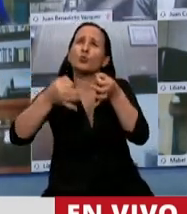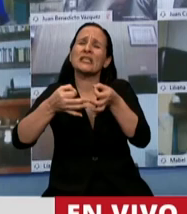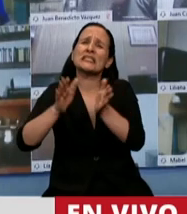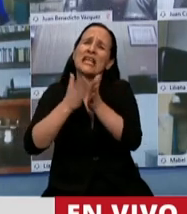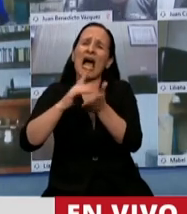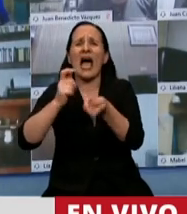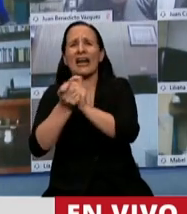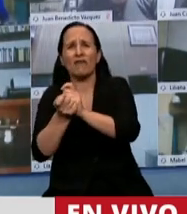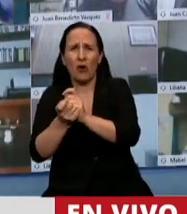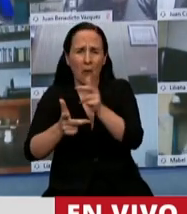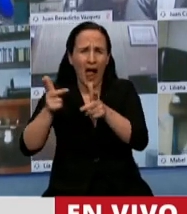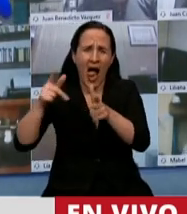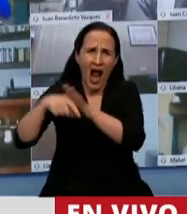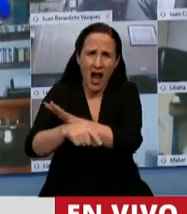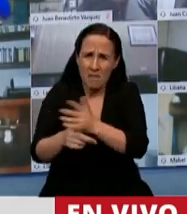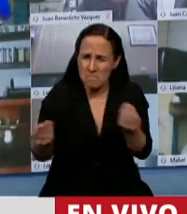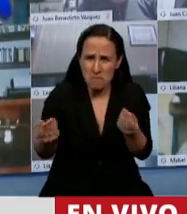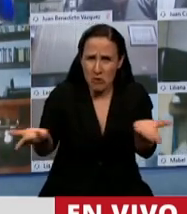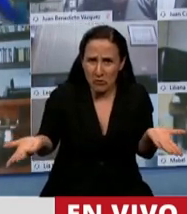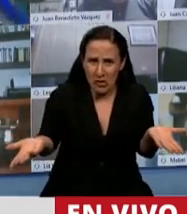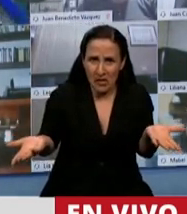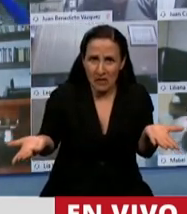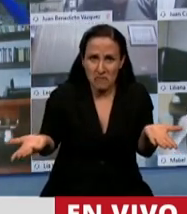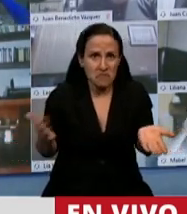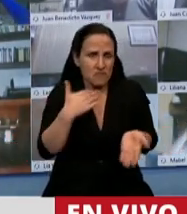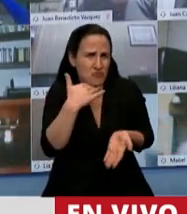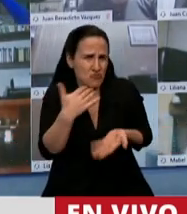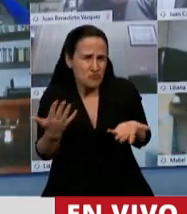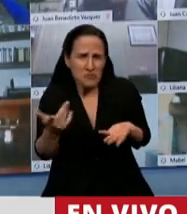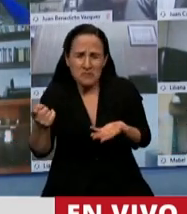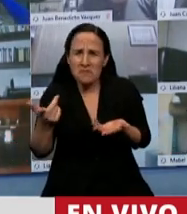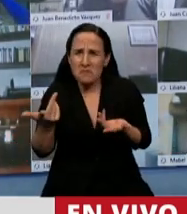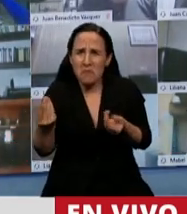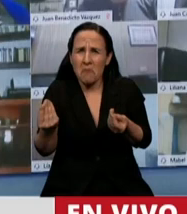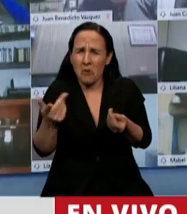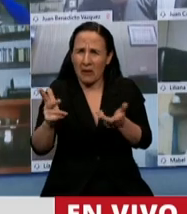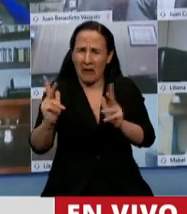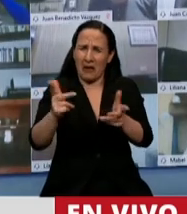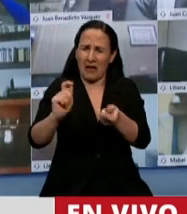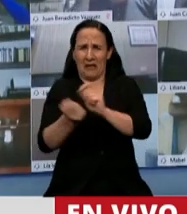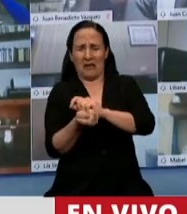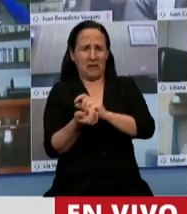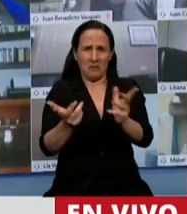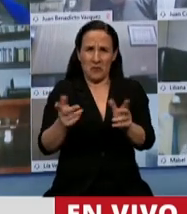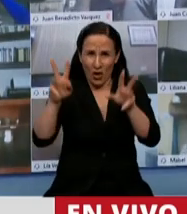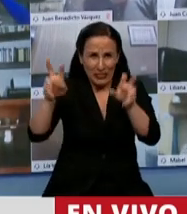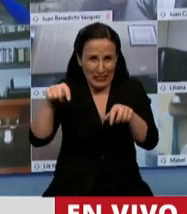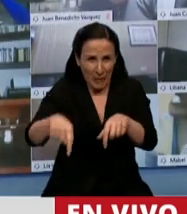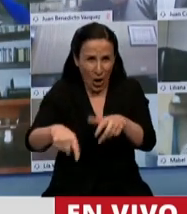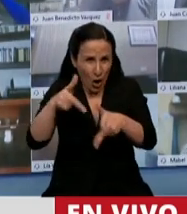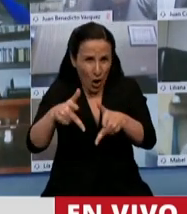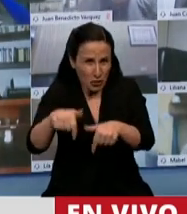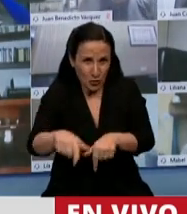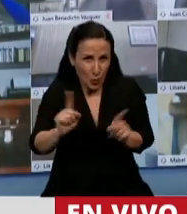muy desorientados o les dicen las cosas cambiadas, porque ese no es el tema de la sesión de